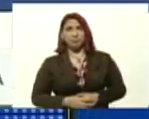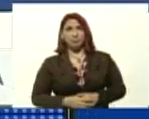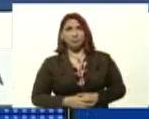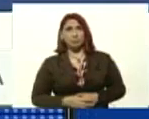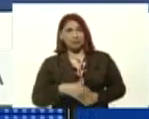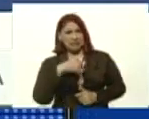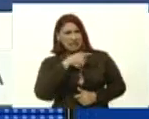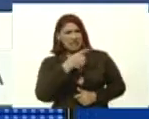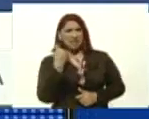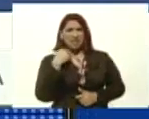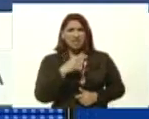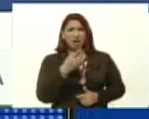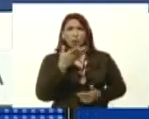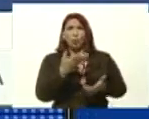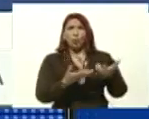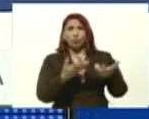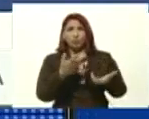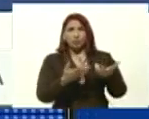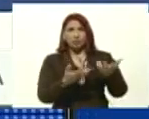tenía la cocina,